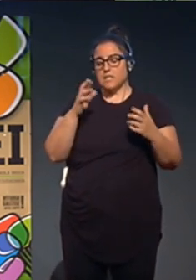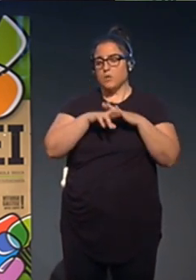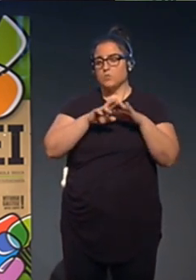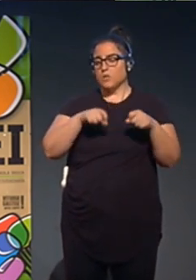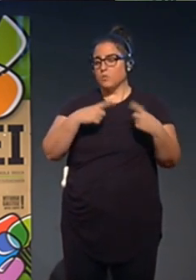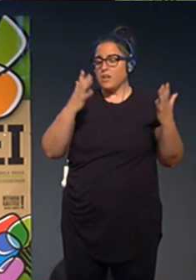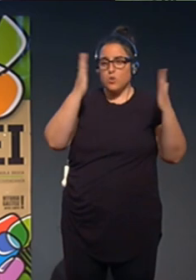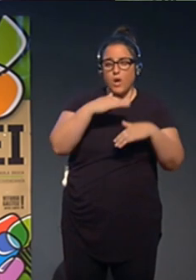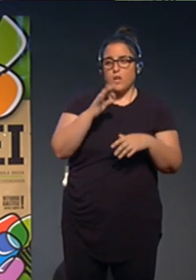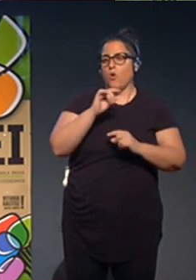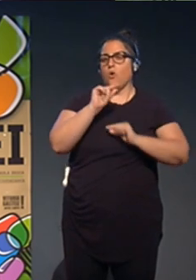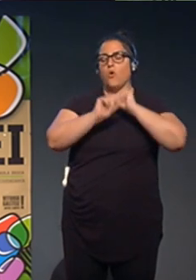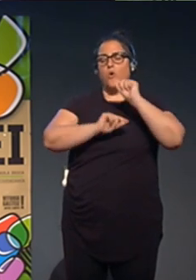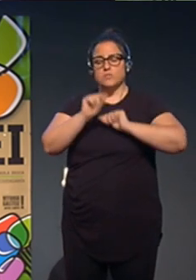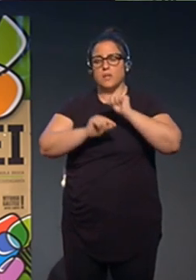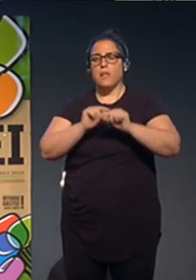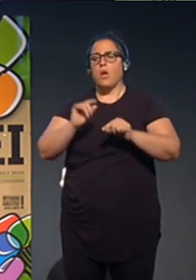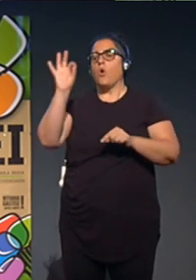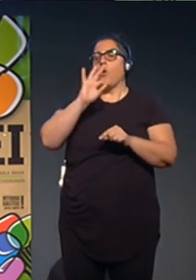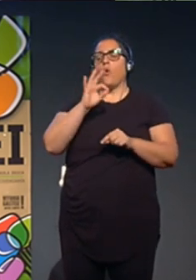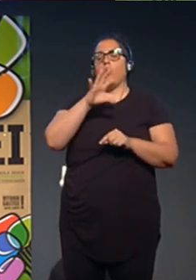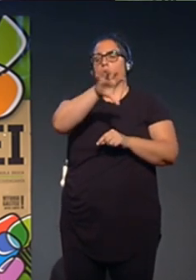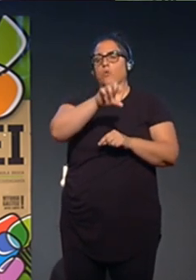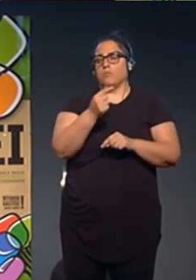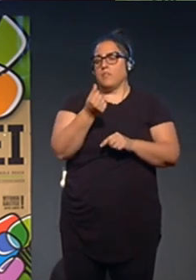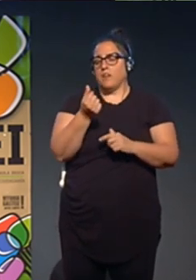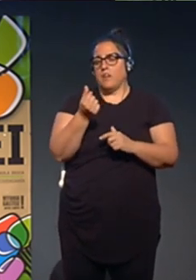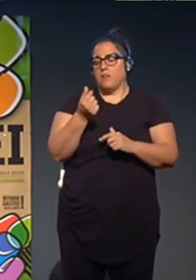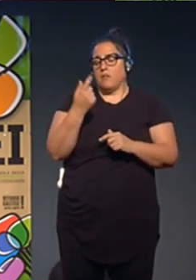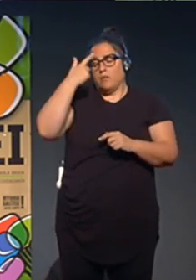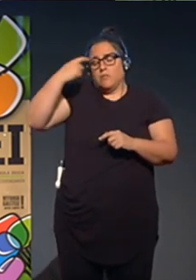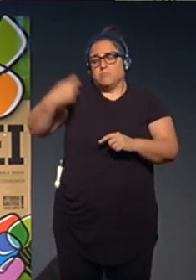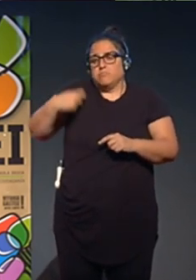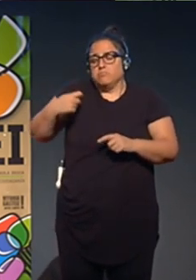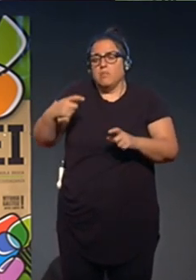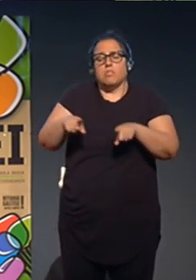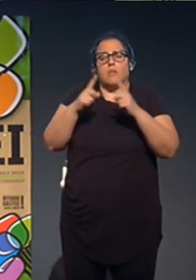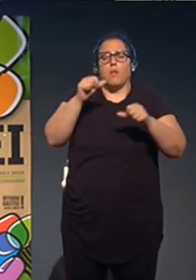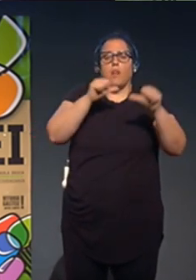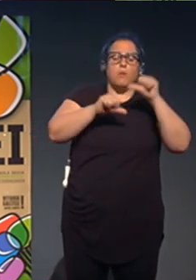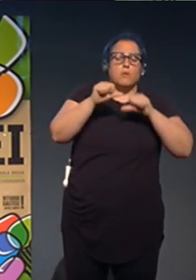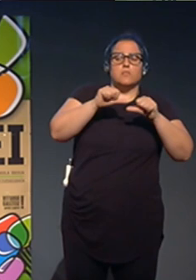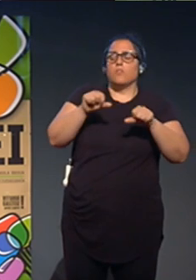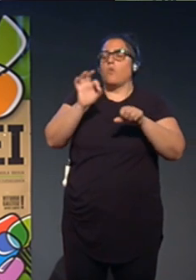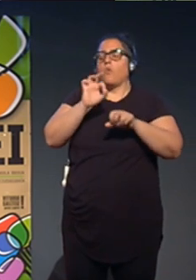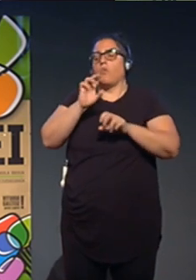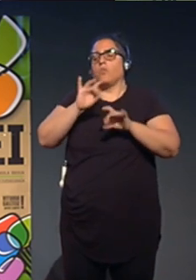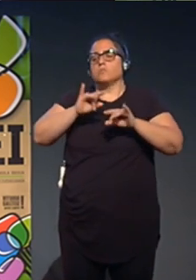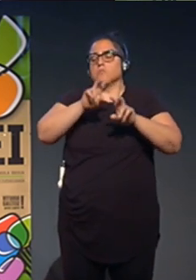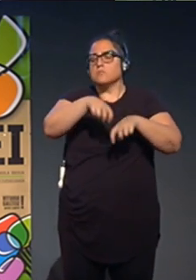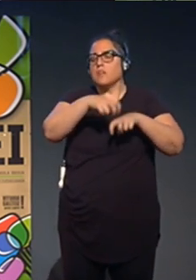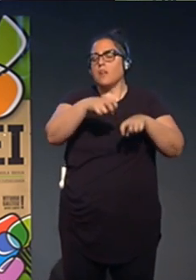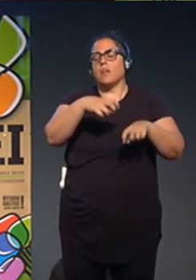contaminados o no son asequibles económicamente pues da igual que sea en laboratorio no no lo puedes hacer